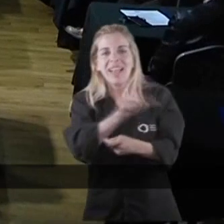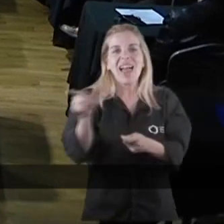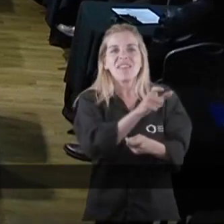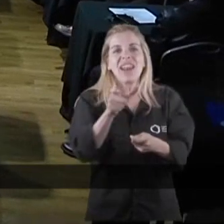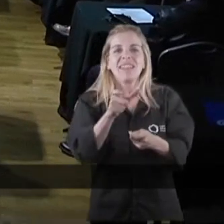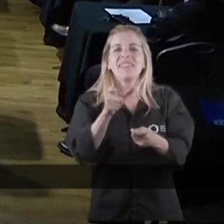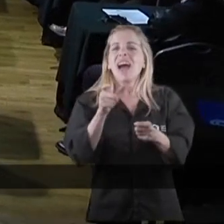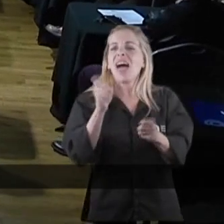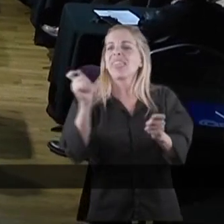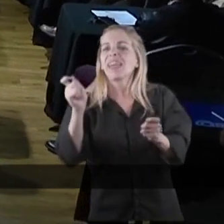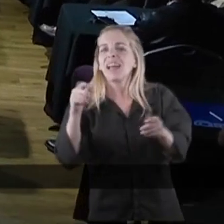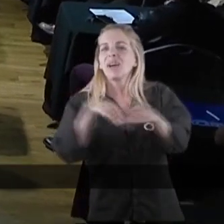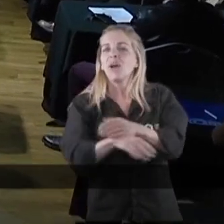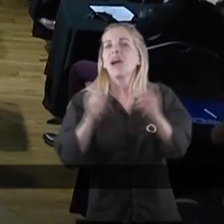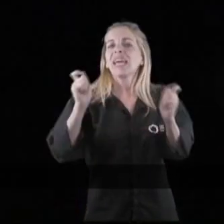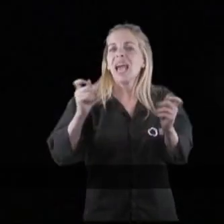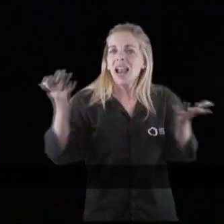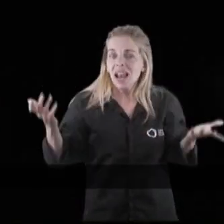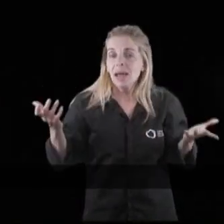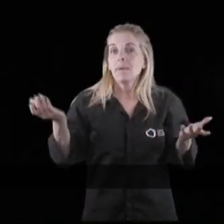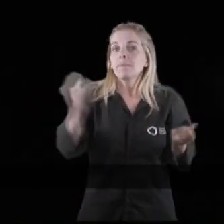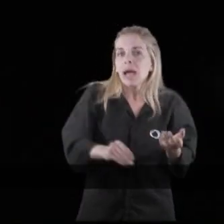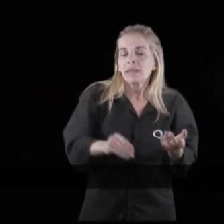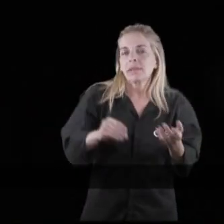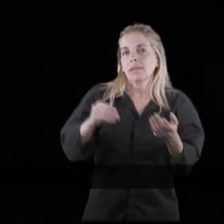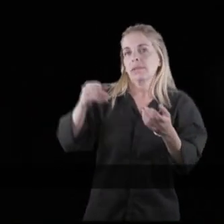se complica porque el mundo entró en una guerra,